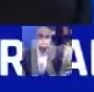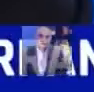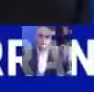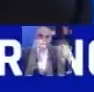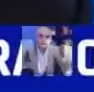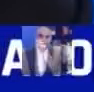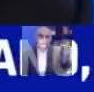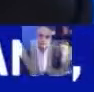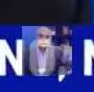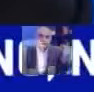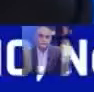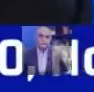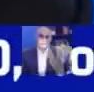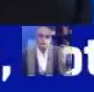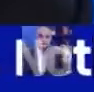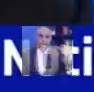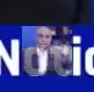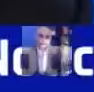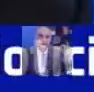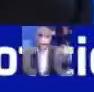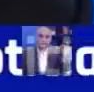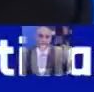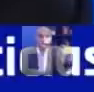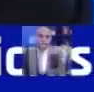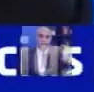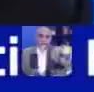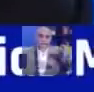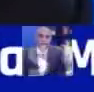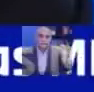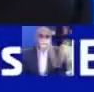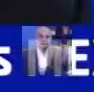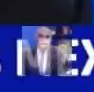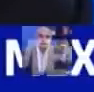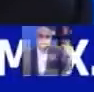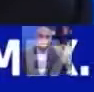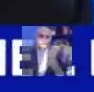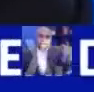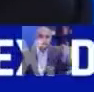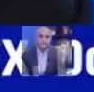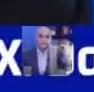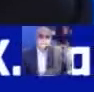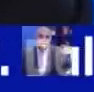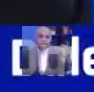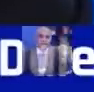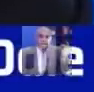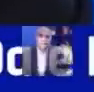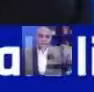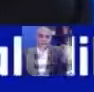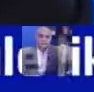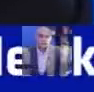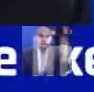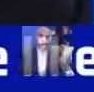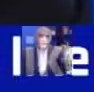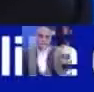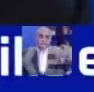Rajoy, actualmente es miembro del Consejo Internacional de Mecenazgo de la Fundación Museo